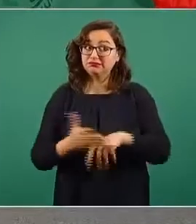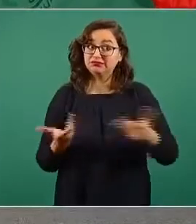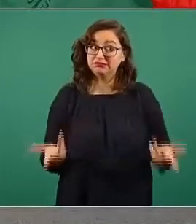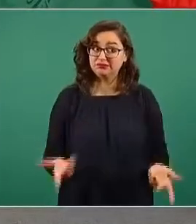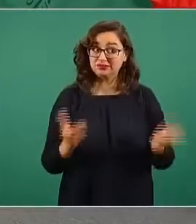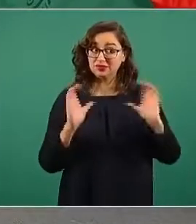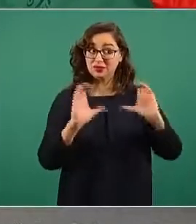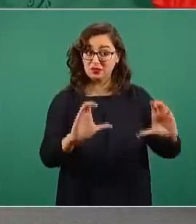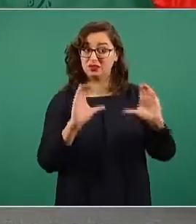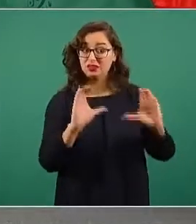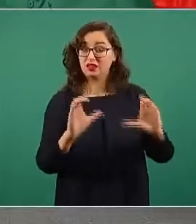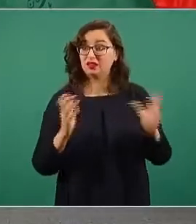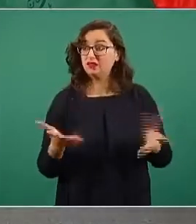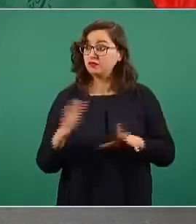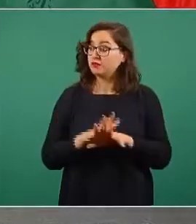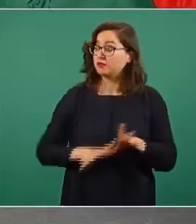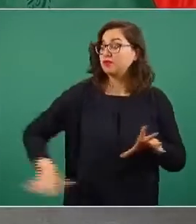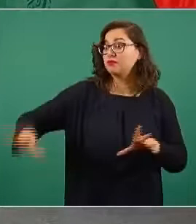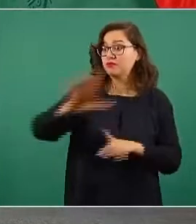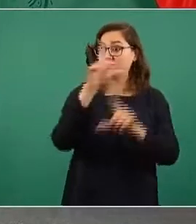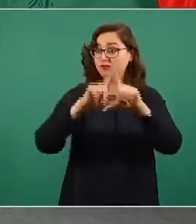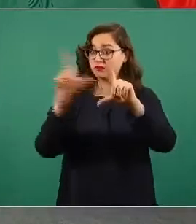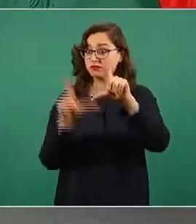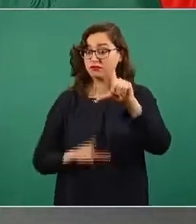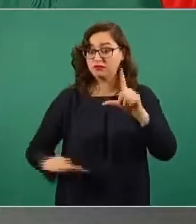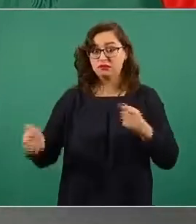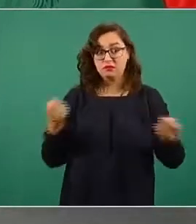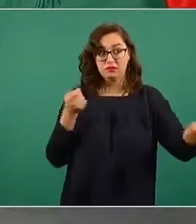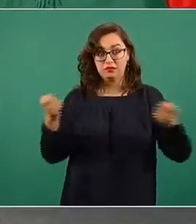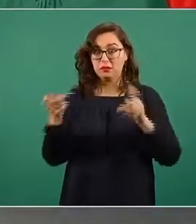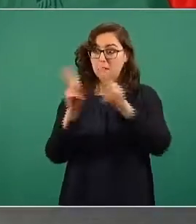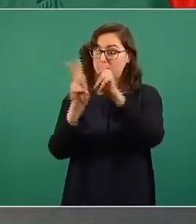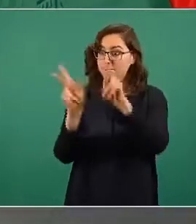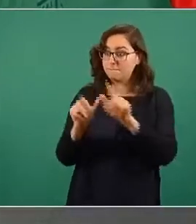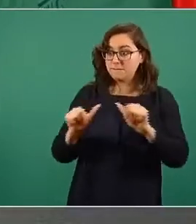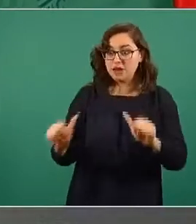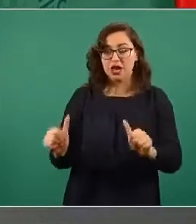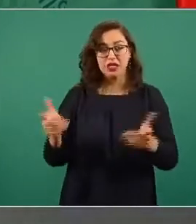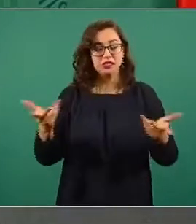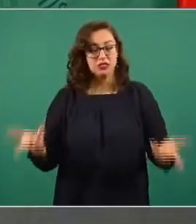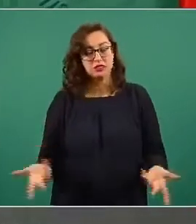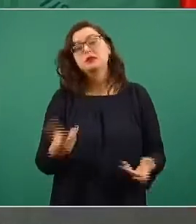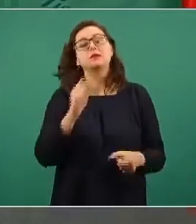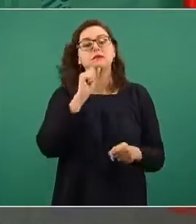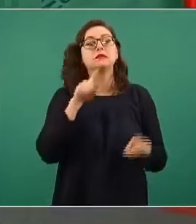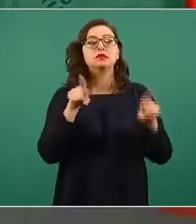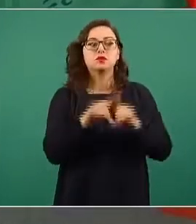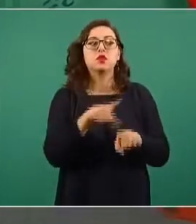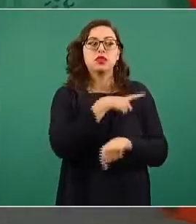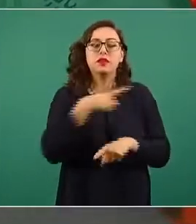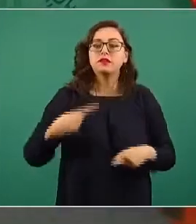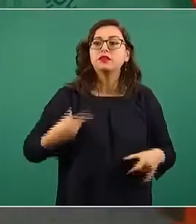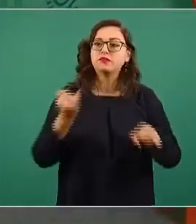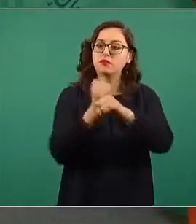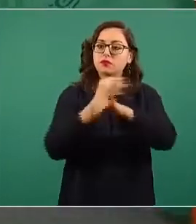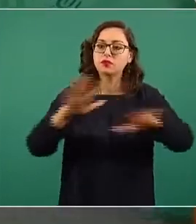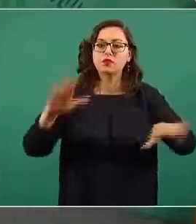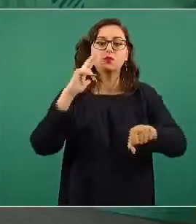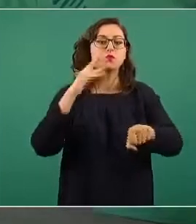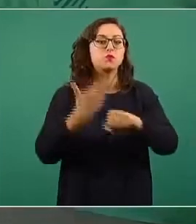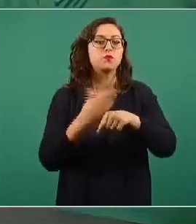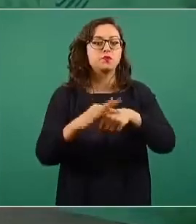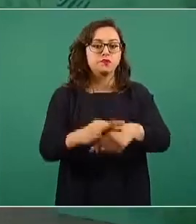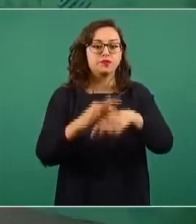social y transmitirla, y además dije de forma responsable y veraz, y sobre todo la información respecto